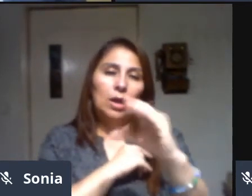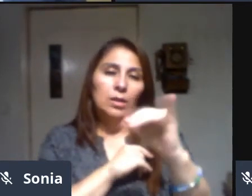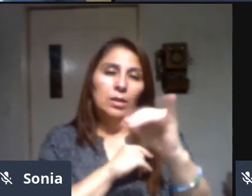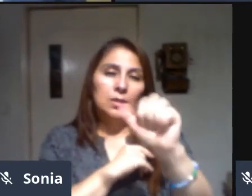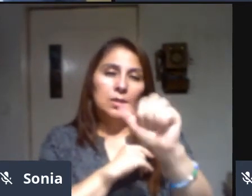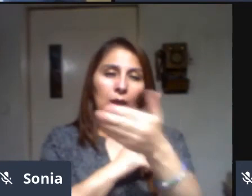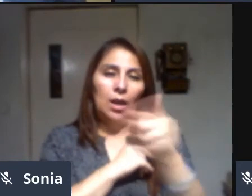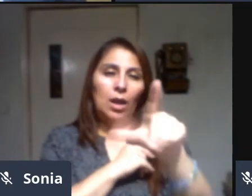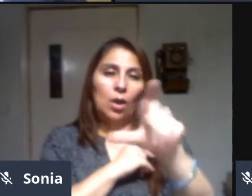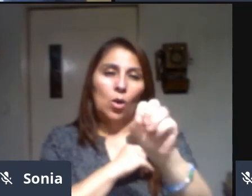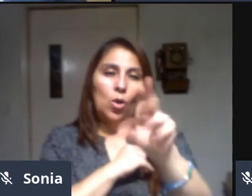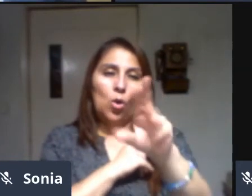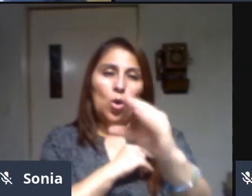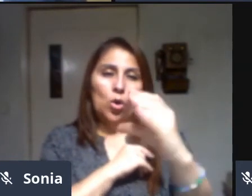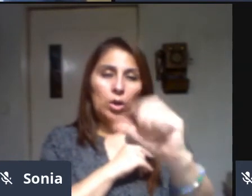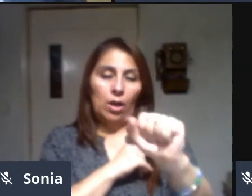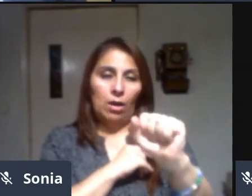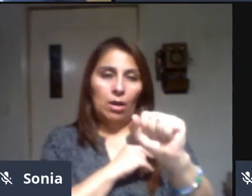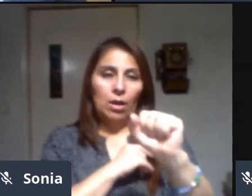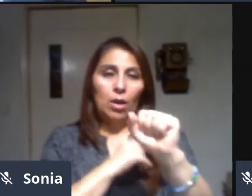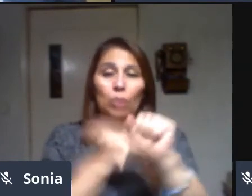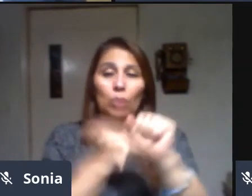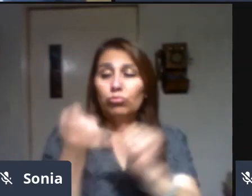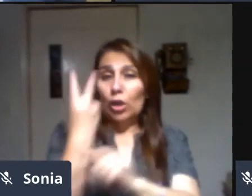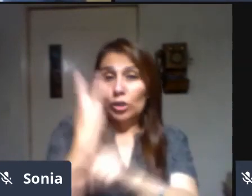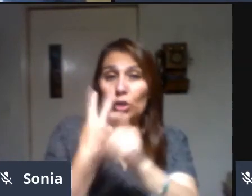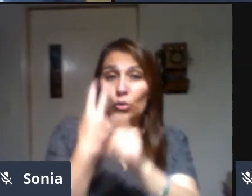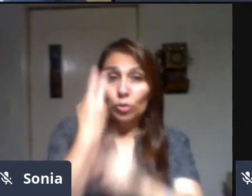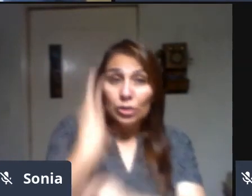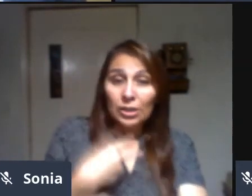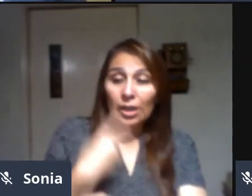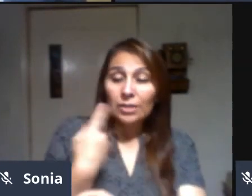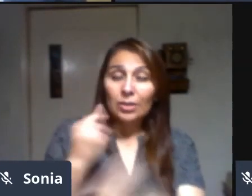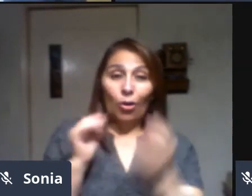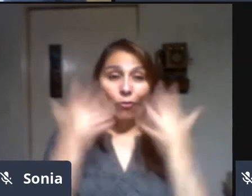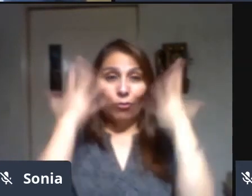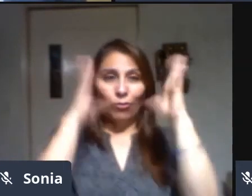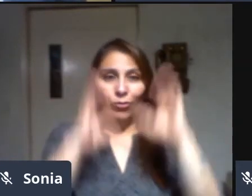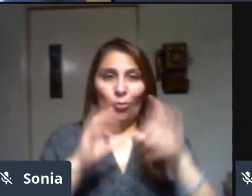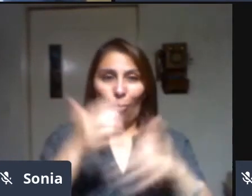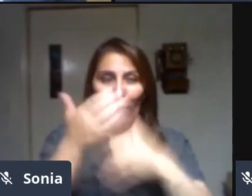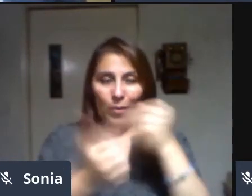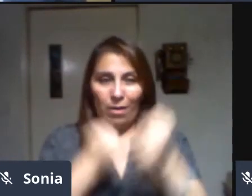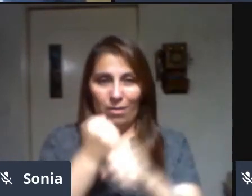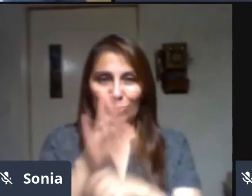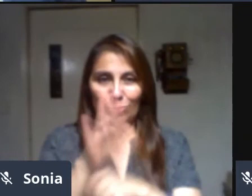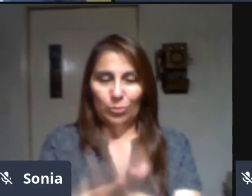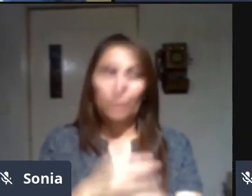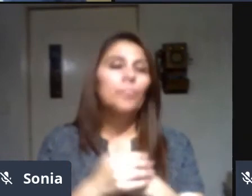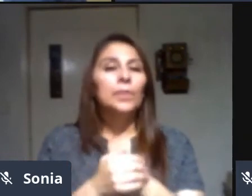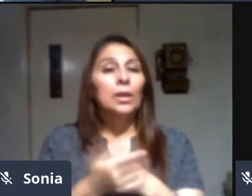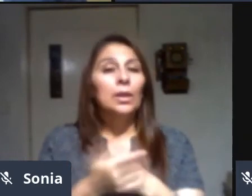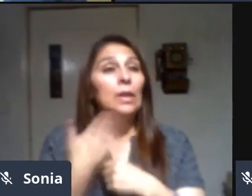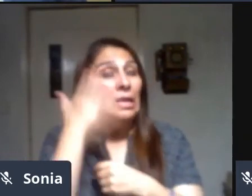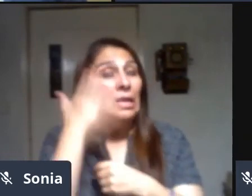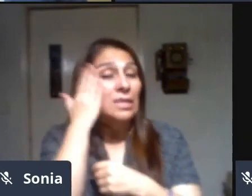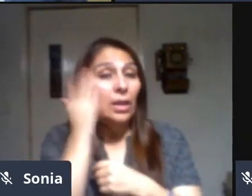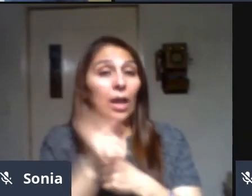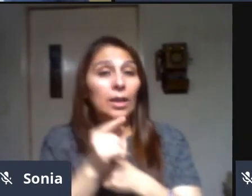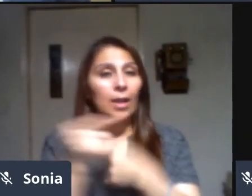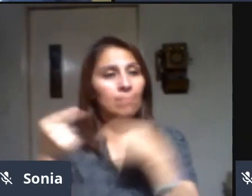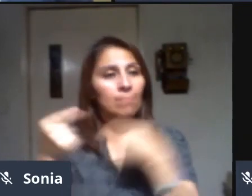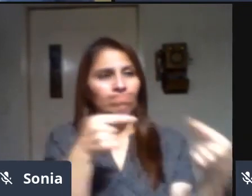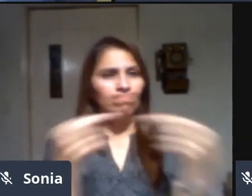libre y claro era un republicano y se pensaba que sí que la pugna tenía que ser un éxito y